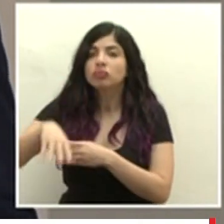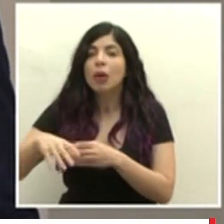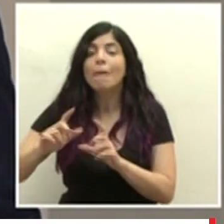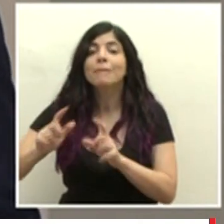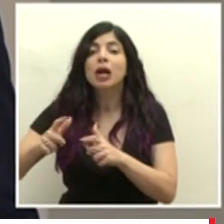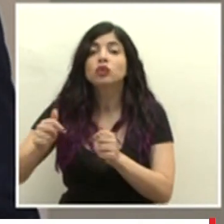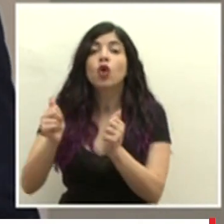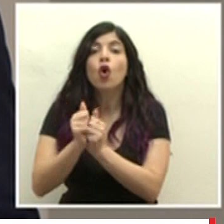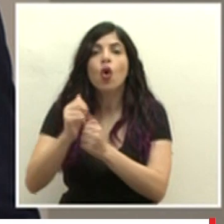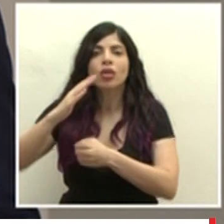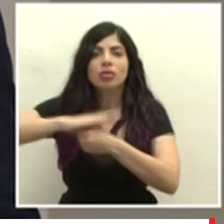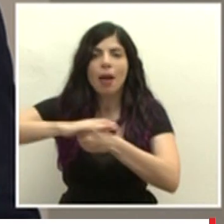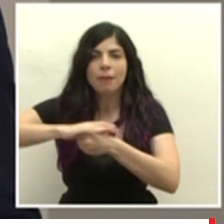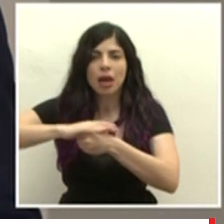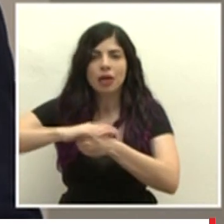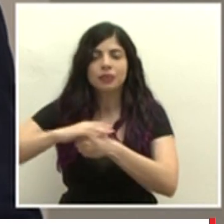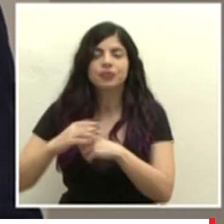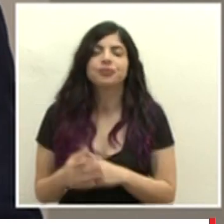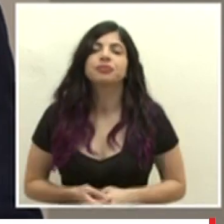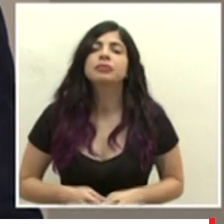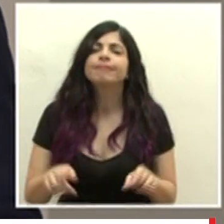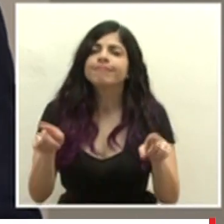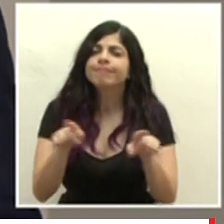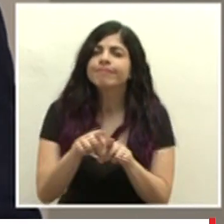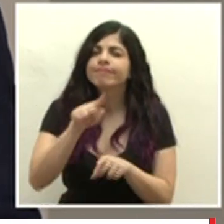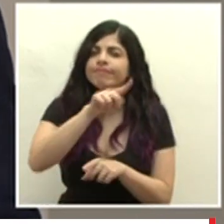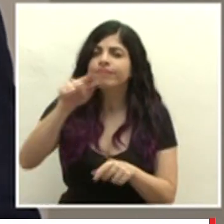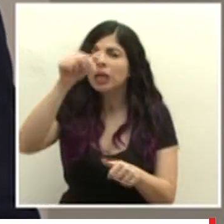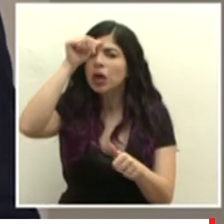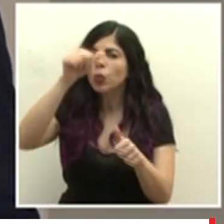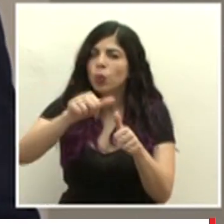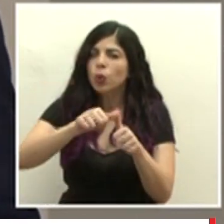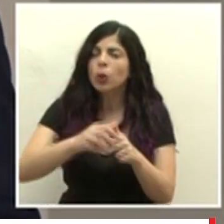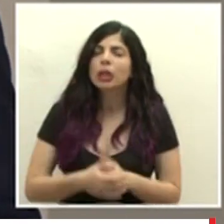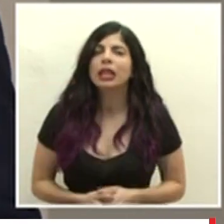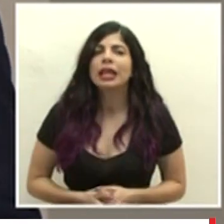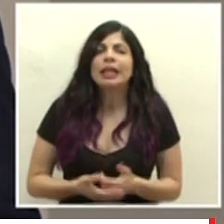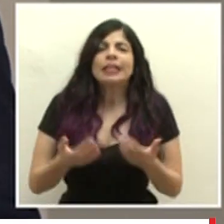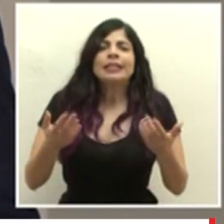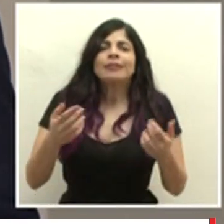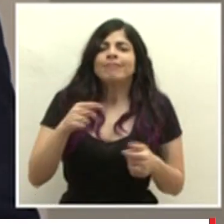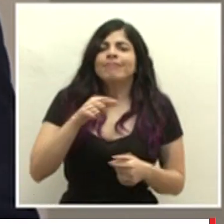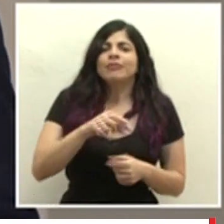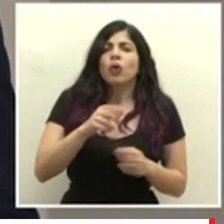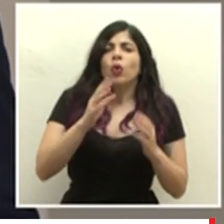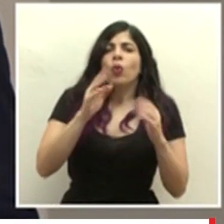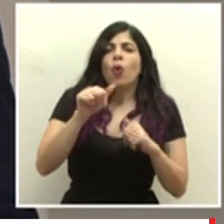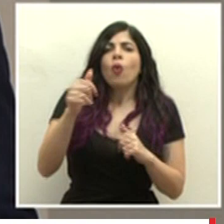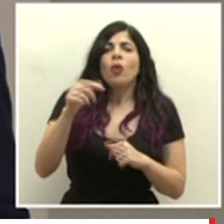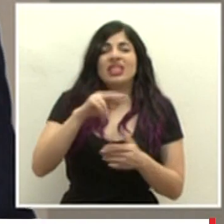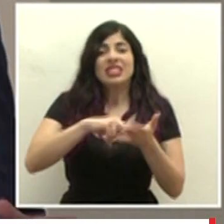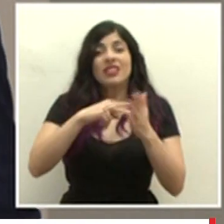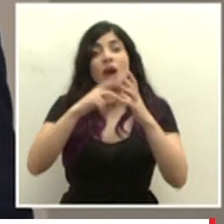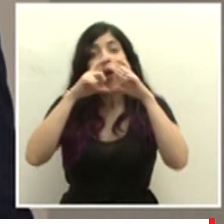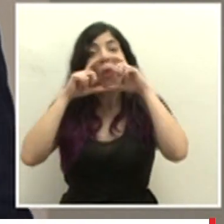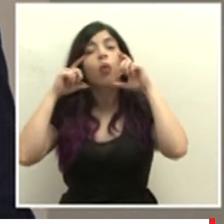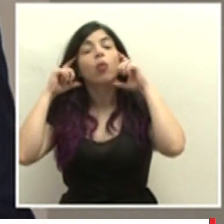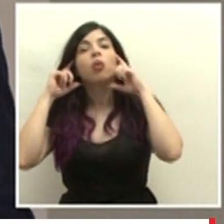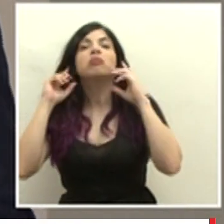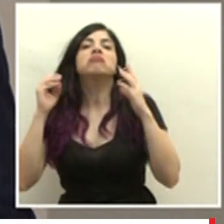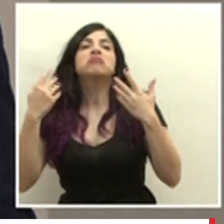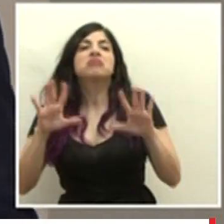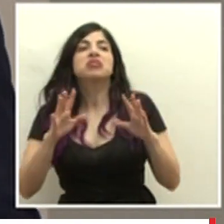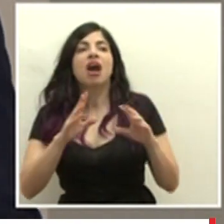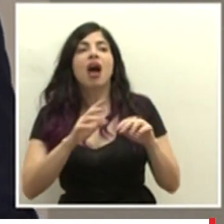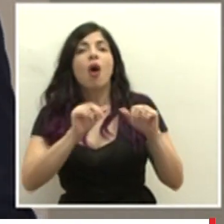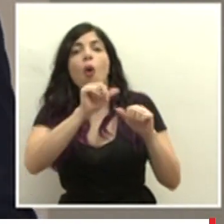tapa. Recordemos también que esto de ninguna otra forma sustituye el distanciamiento físico o las